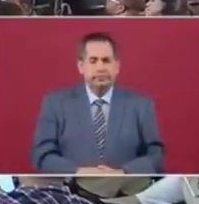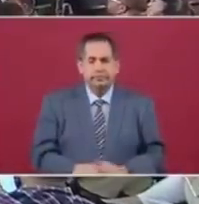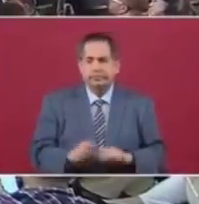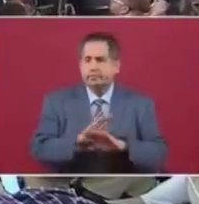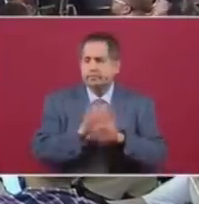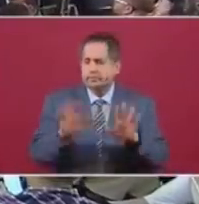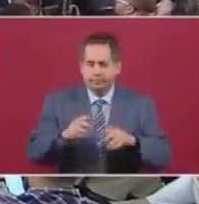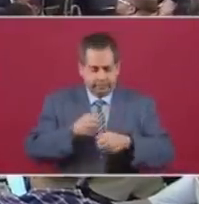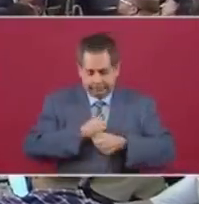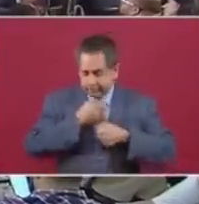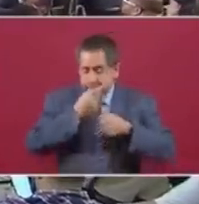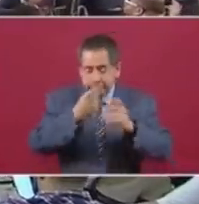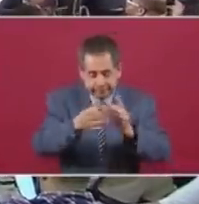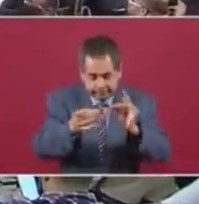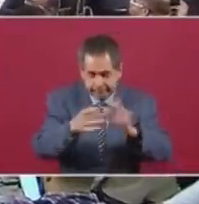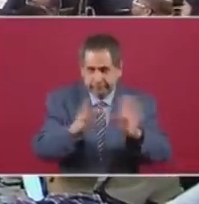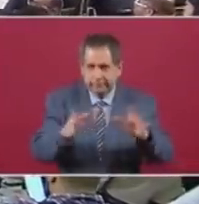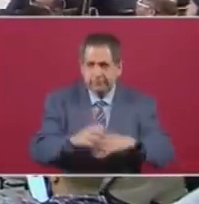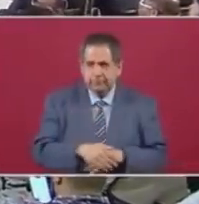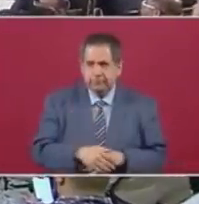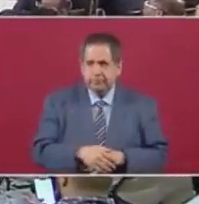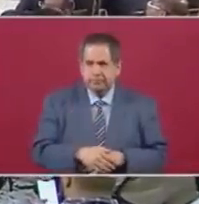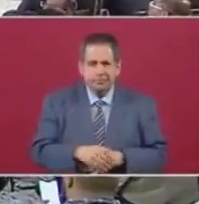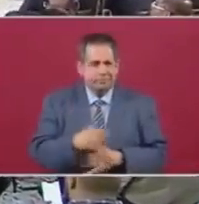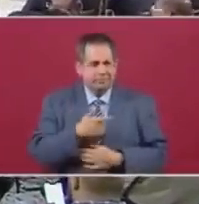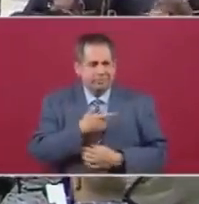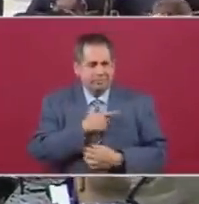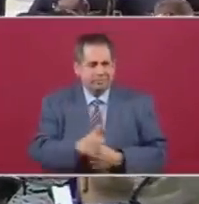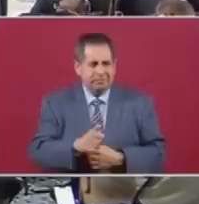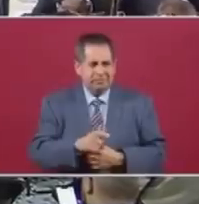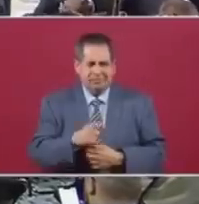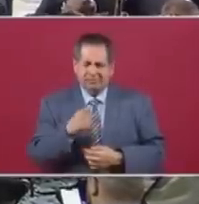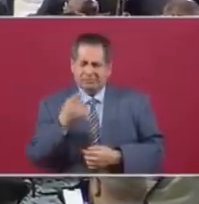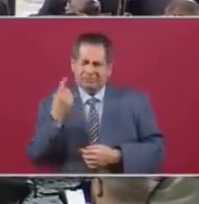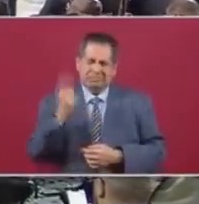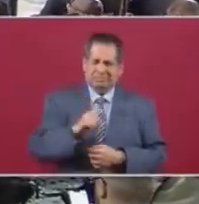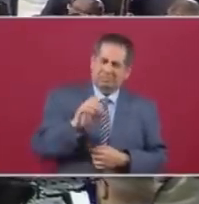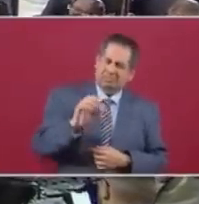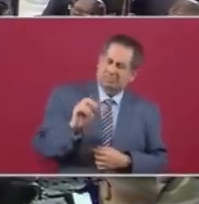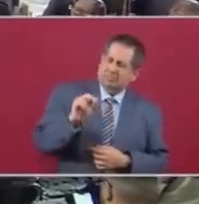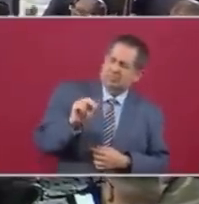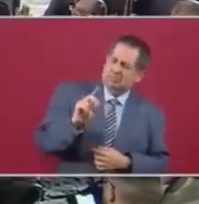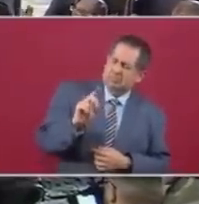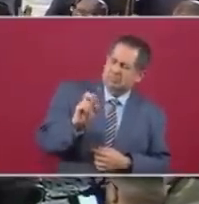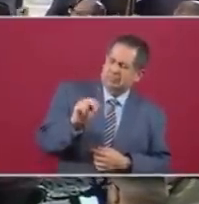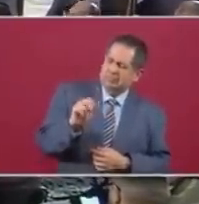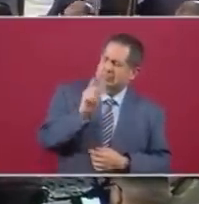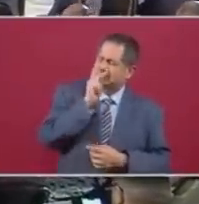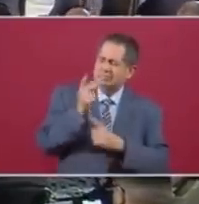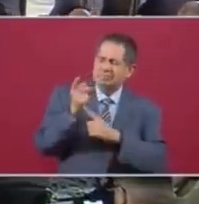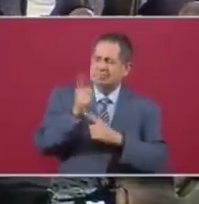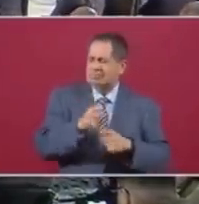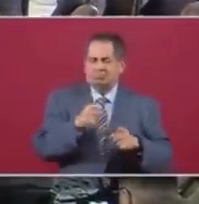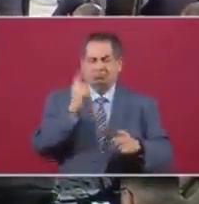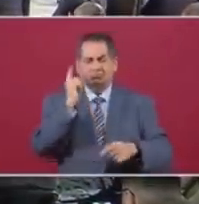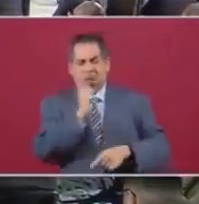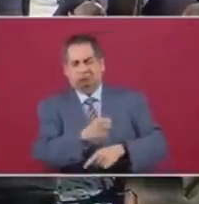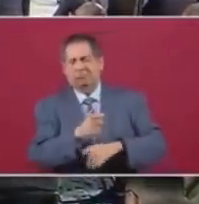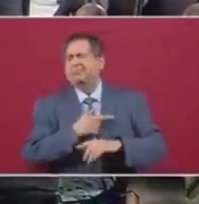Ya estoy expresando, pero ni siquiera me gusta la palabra condena. No uso yo eso.